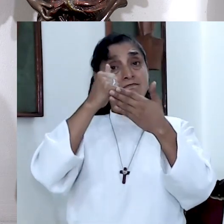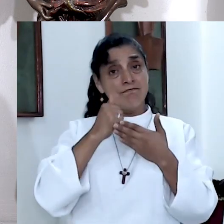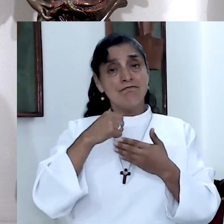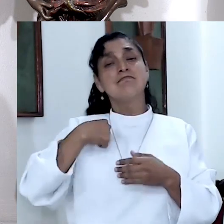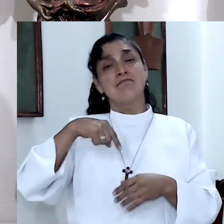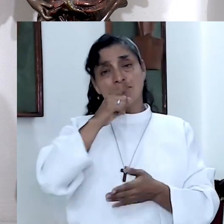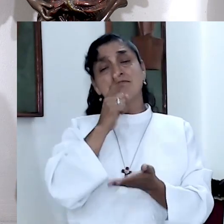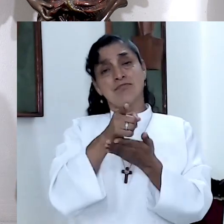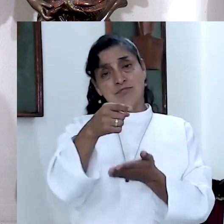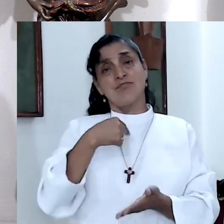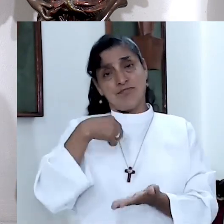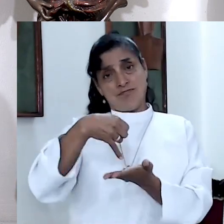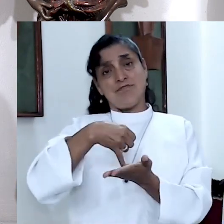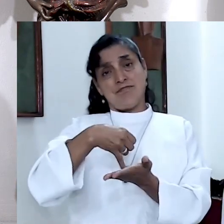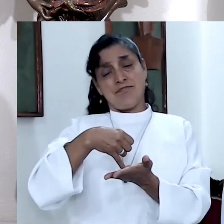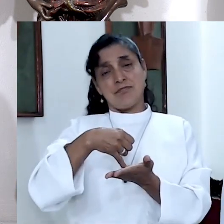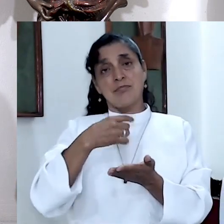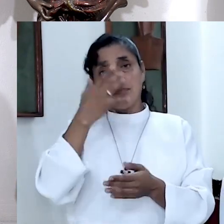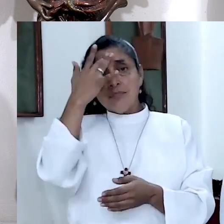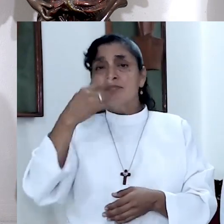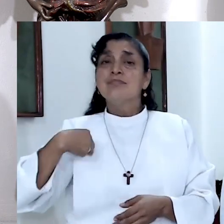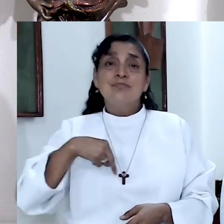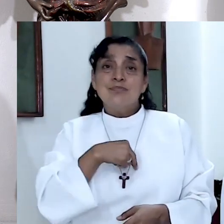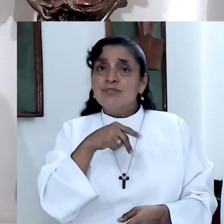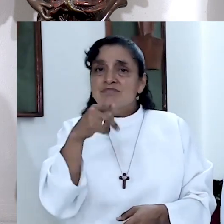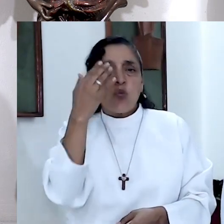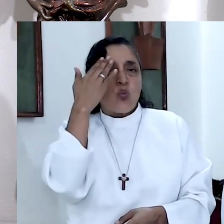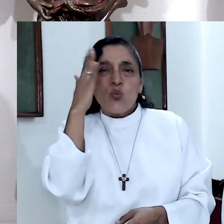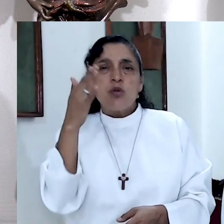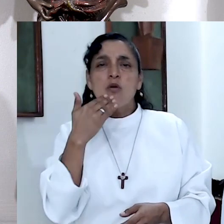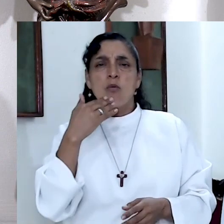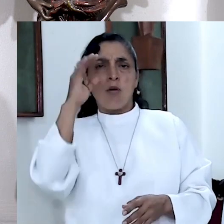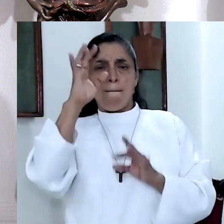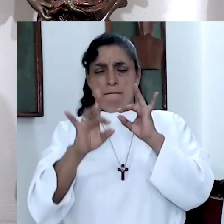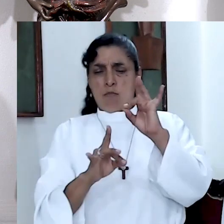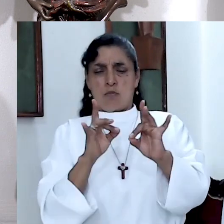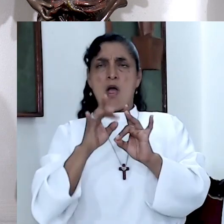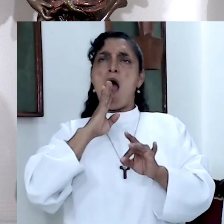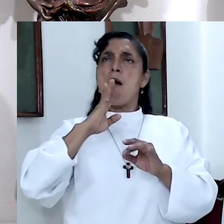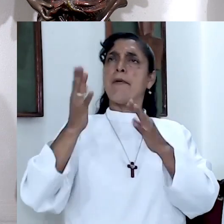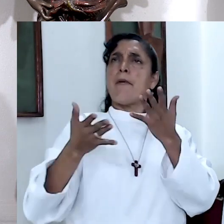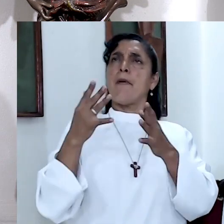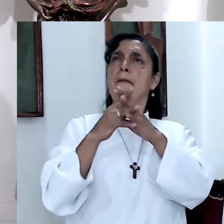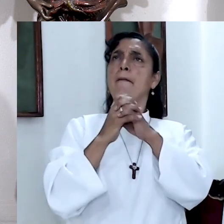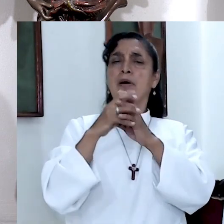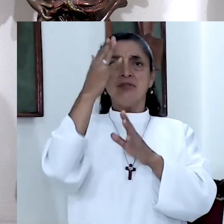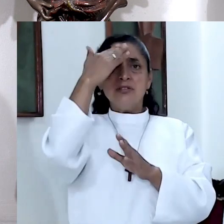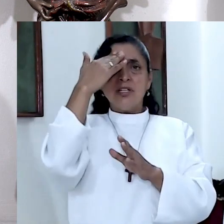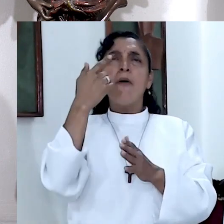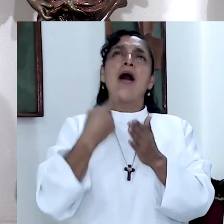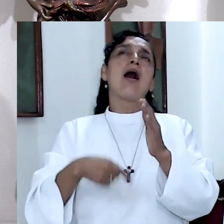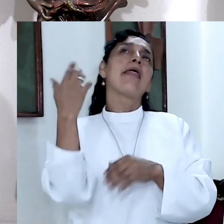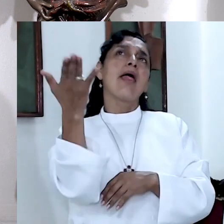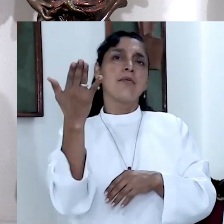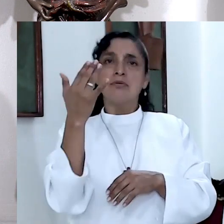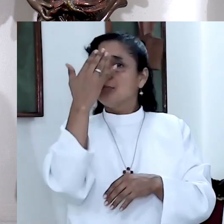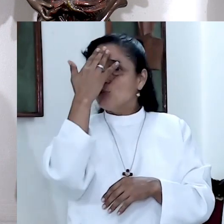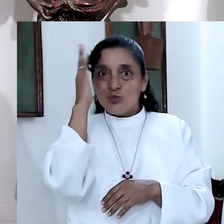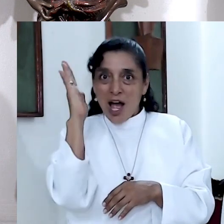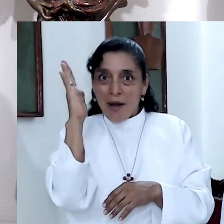nuestra debilidad, porque nosotros no sabemos pedir lo que nos conviene. Pero el Espíritu